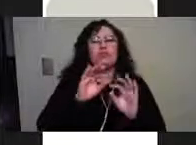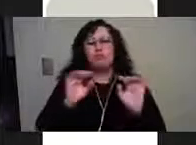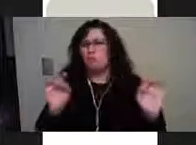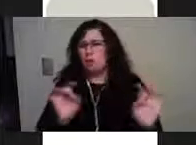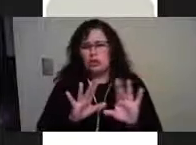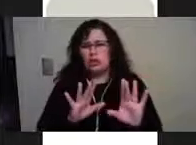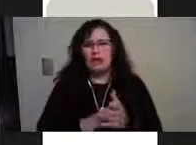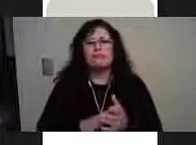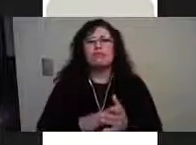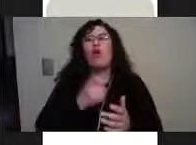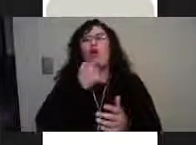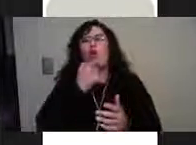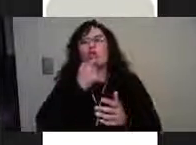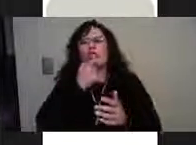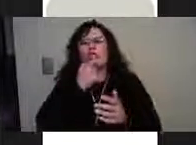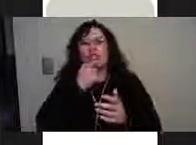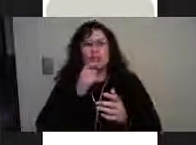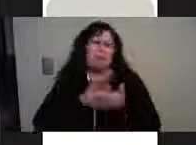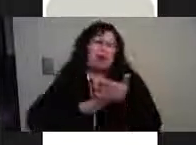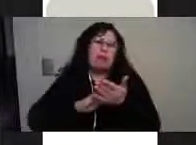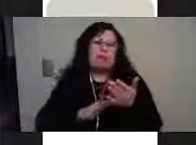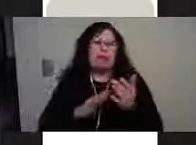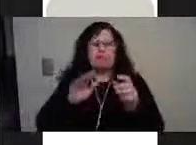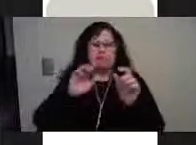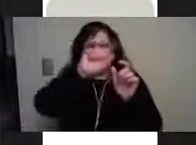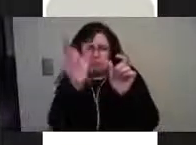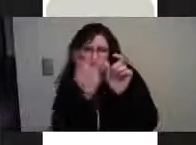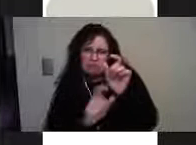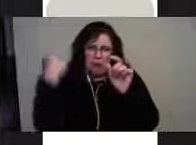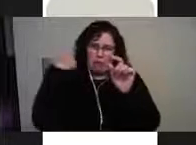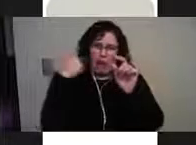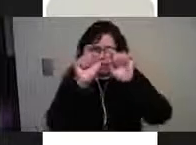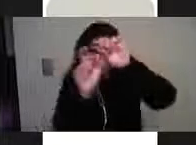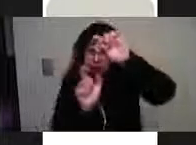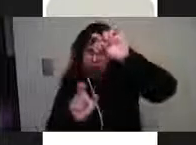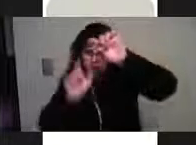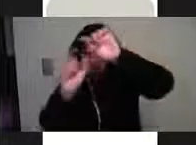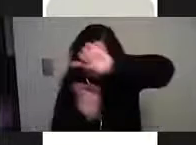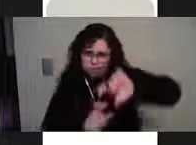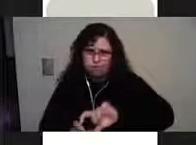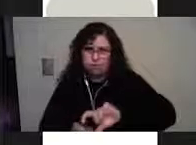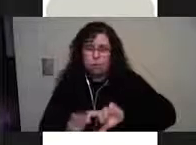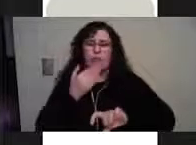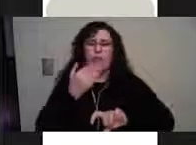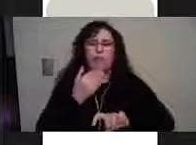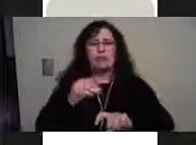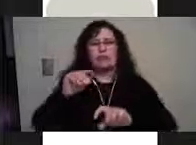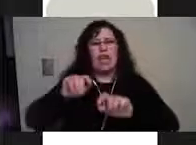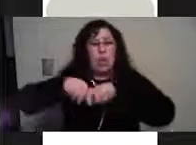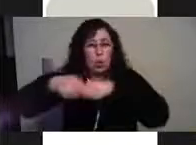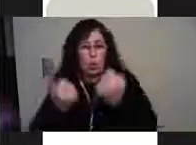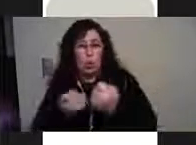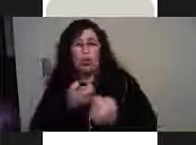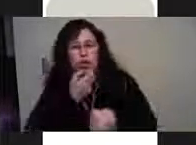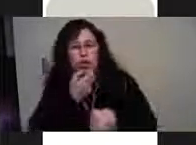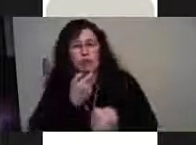esqueléticas, ¿ya? Como escoliosis, luxaciones, subluxaciones, disminución de la amplitud de extensión